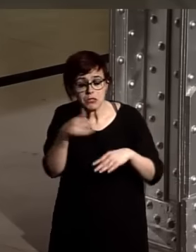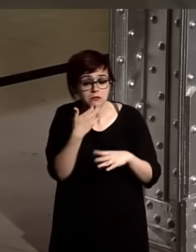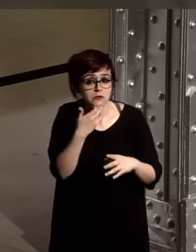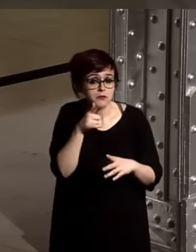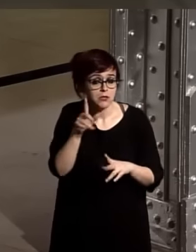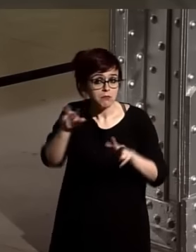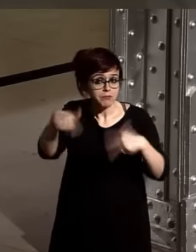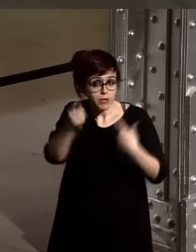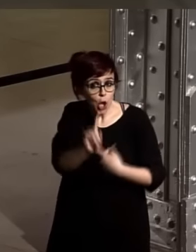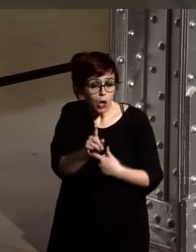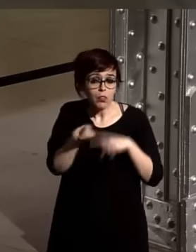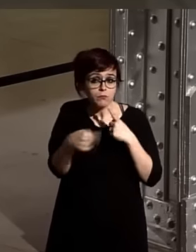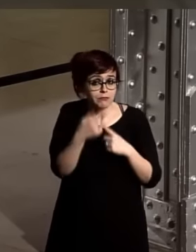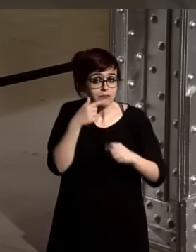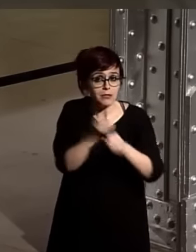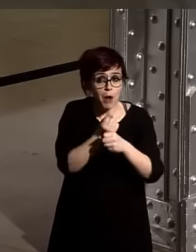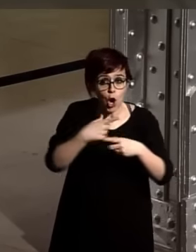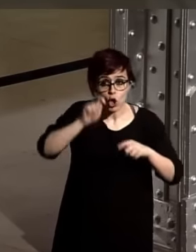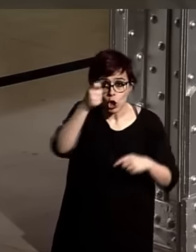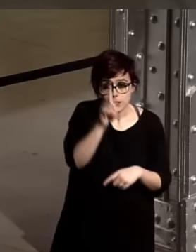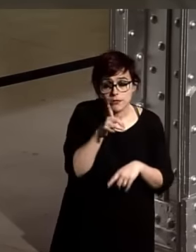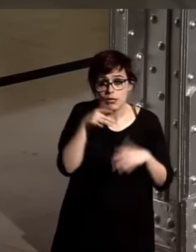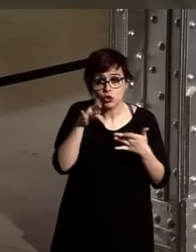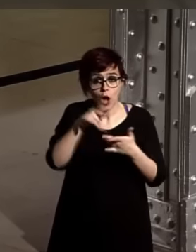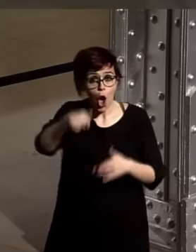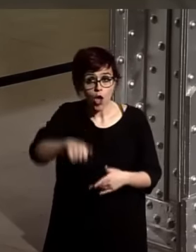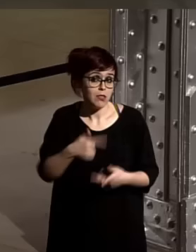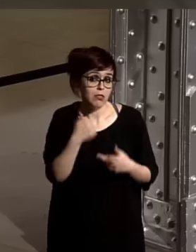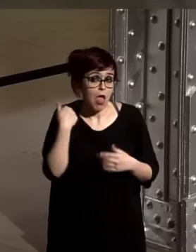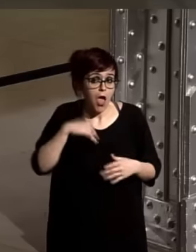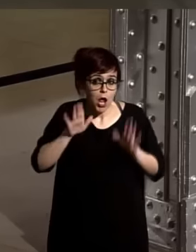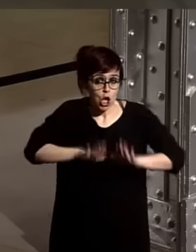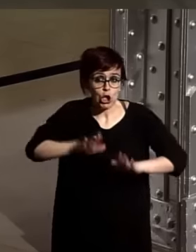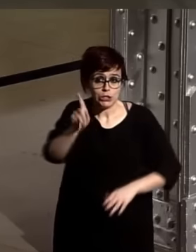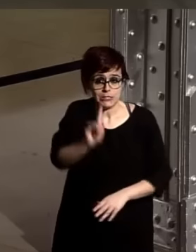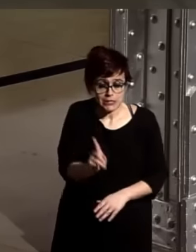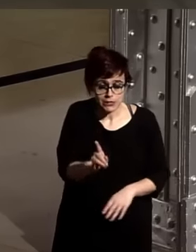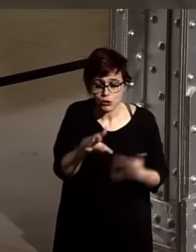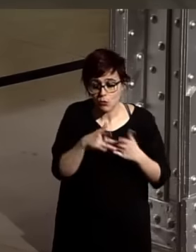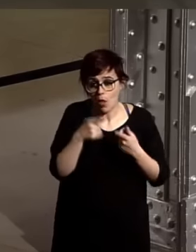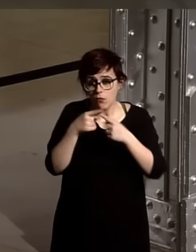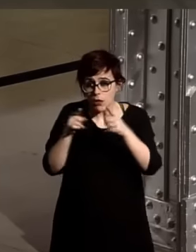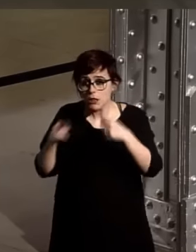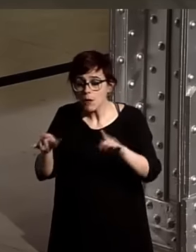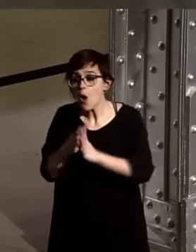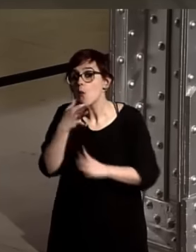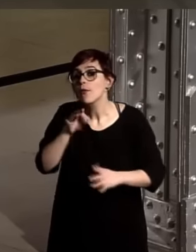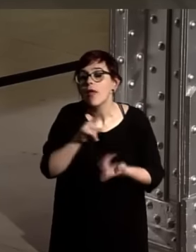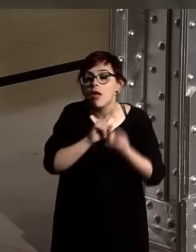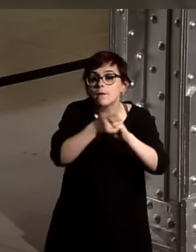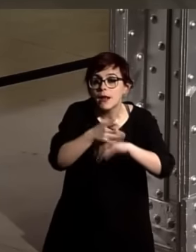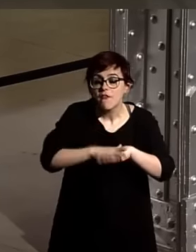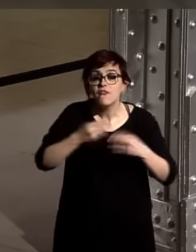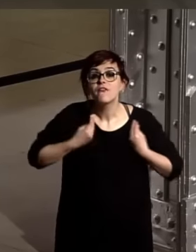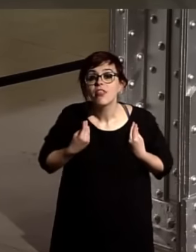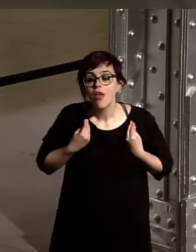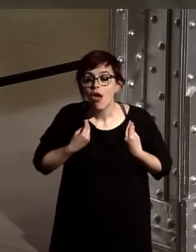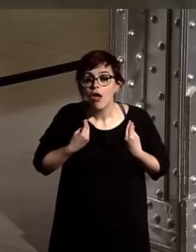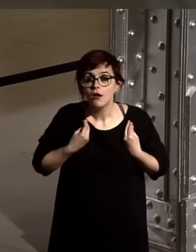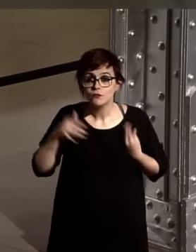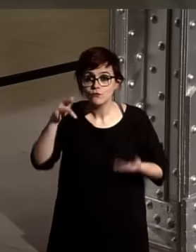convocatoria no habría podido hacerme tesis hoy no estaría aquí es decir eh eso es un ejemplo de cómo puede cambiar la vida de una